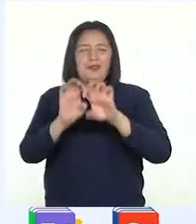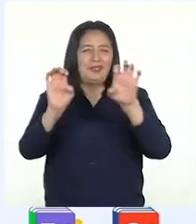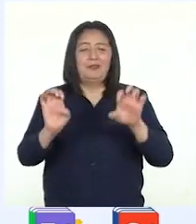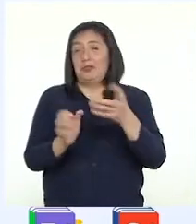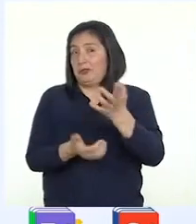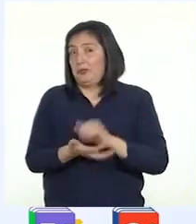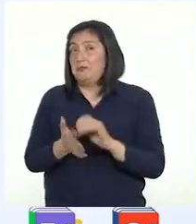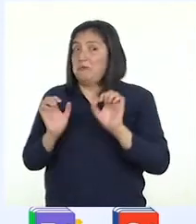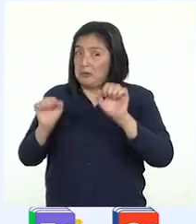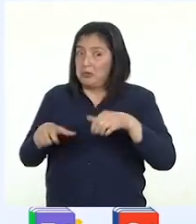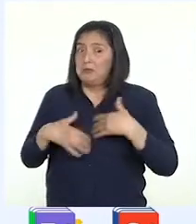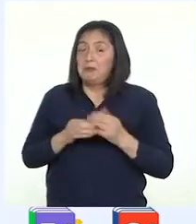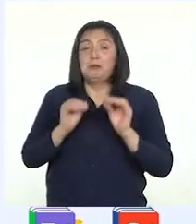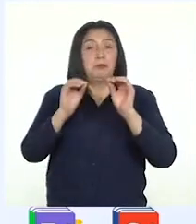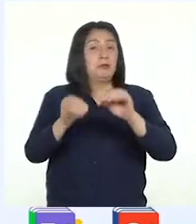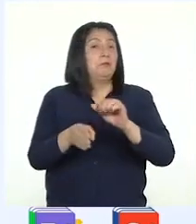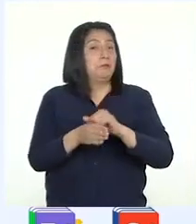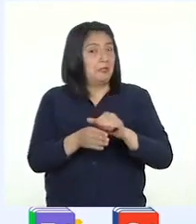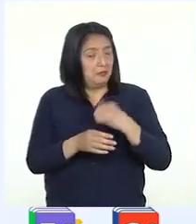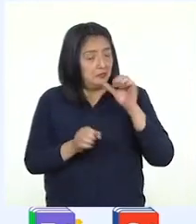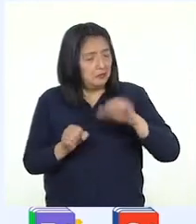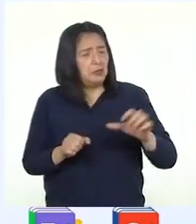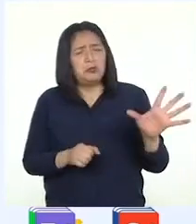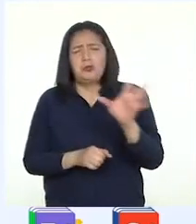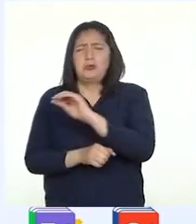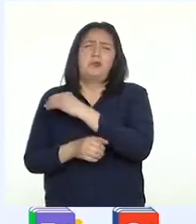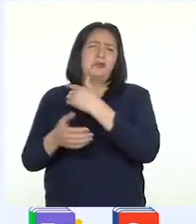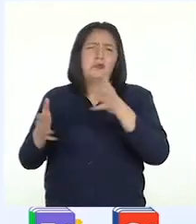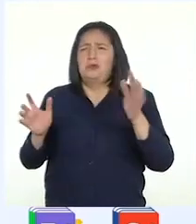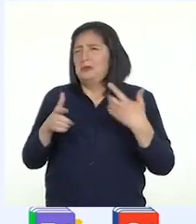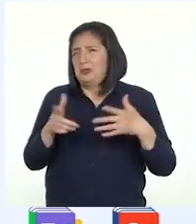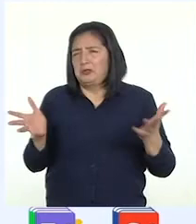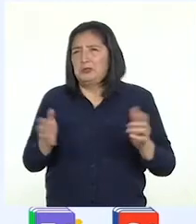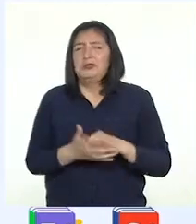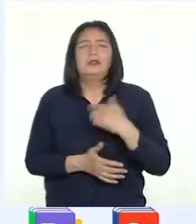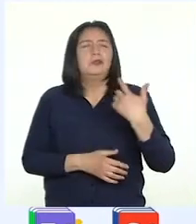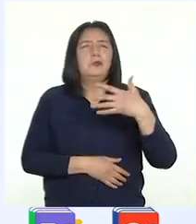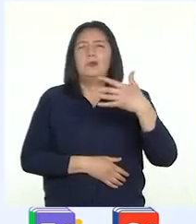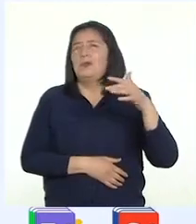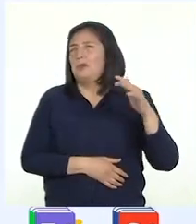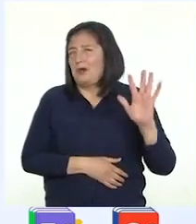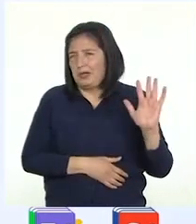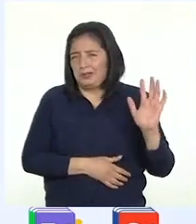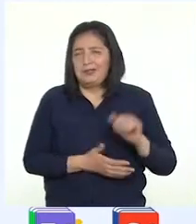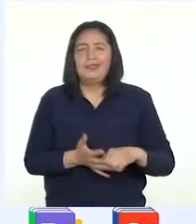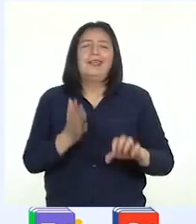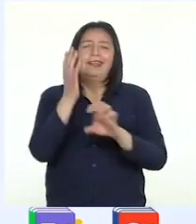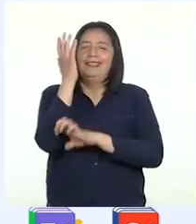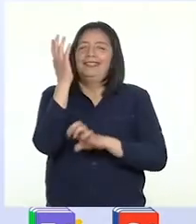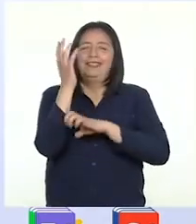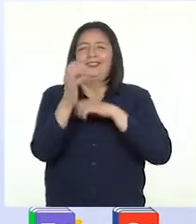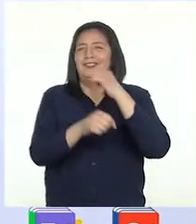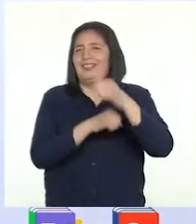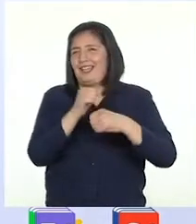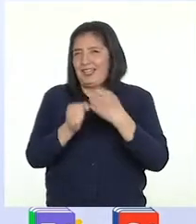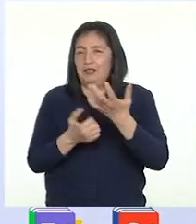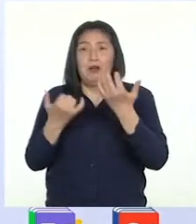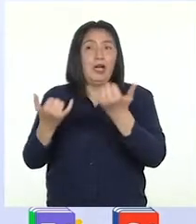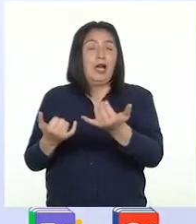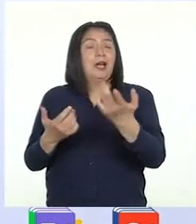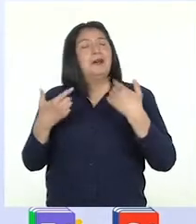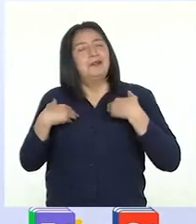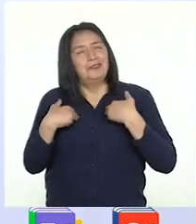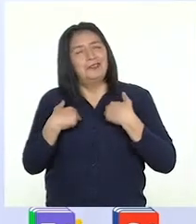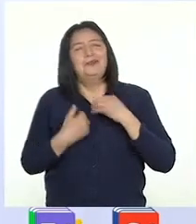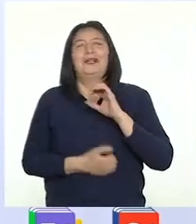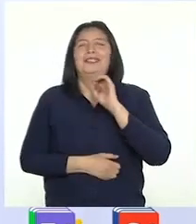ecuaciones, que podemos aplicar en todo tipo de situaciones y en cualquier estación del año. Ahora me